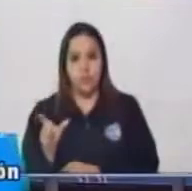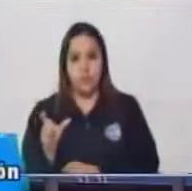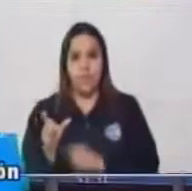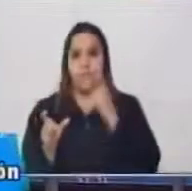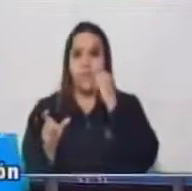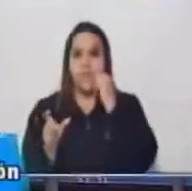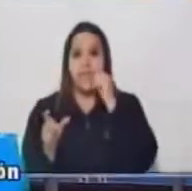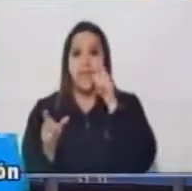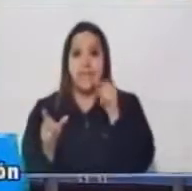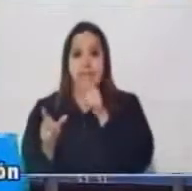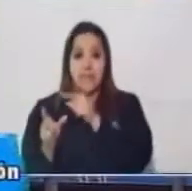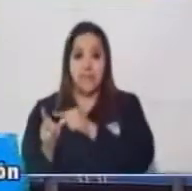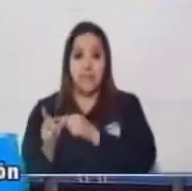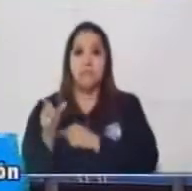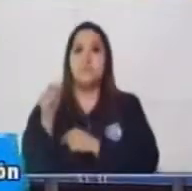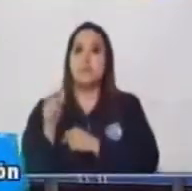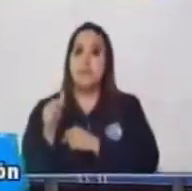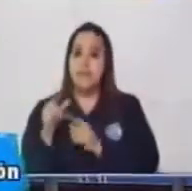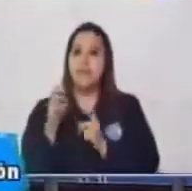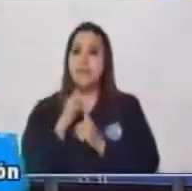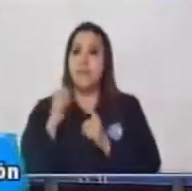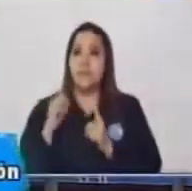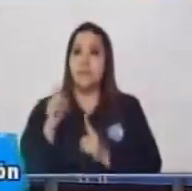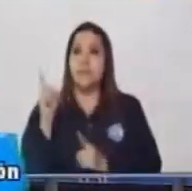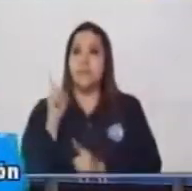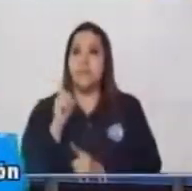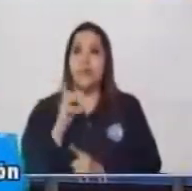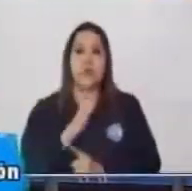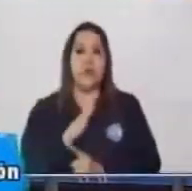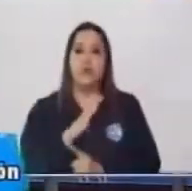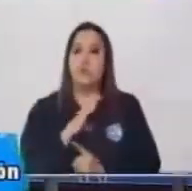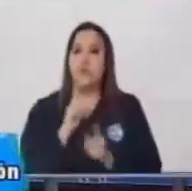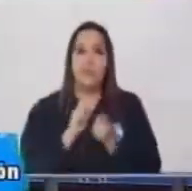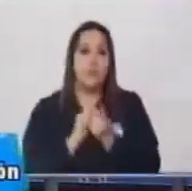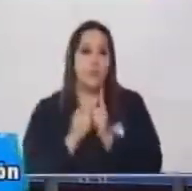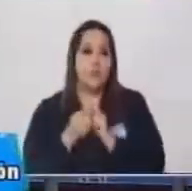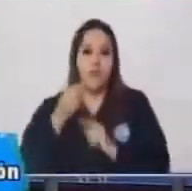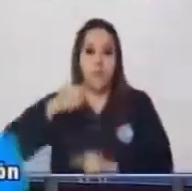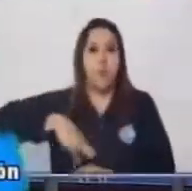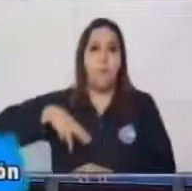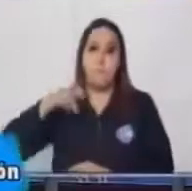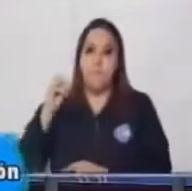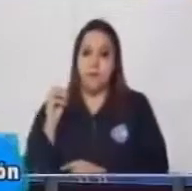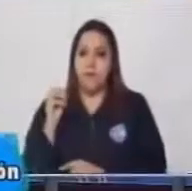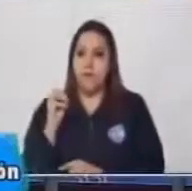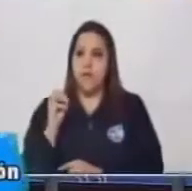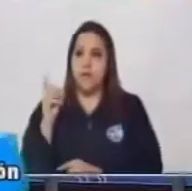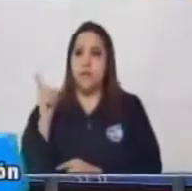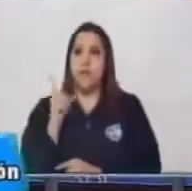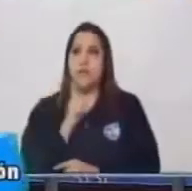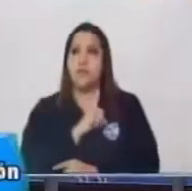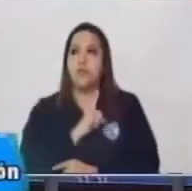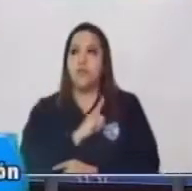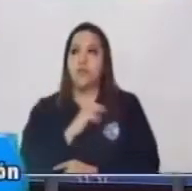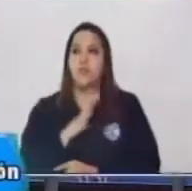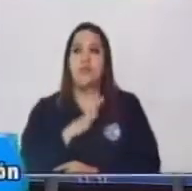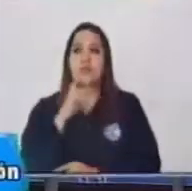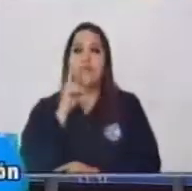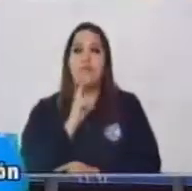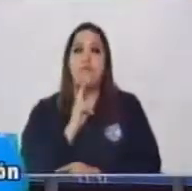Si te diste cuenta, en esta oración no tengo ningún modificador. Tengo un verbo. ¿Cuál es el